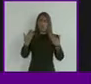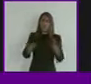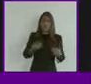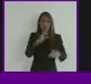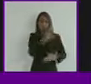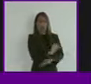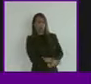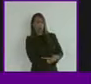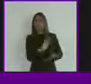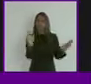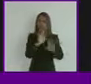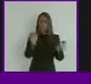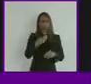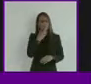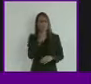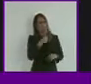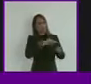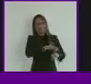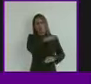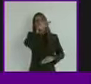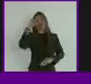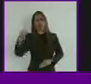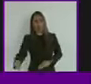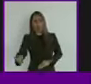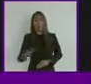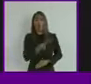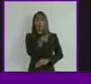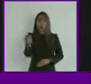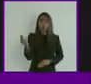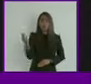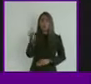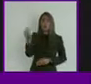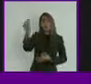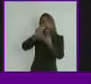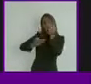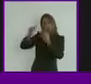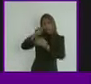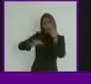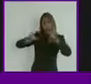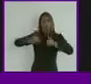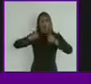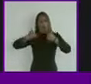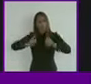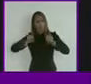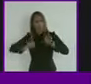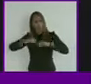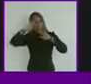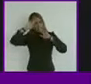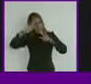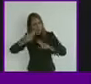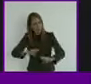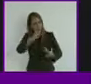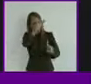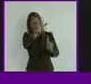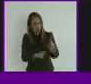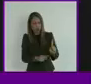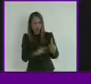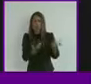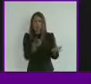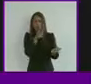porque son gente joven que merecen oportunidades y merecen ser tratados como jóvenes y, si me permiten la expresión, como personas,